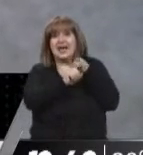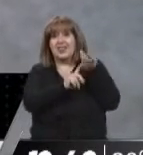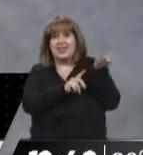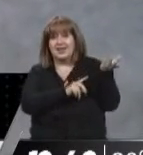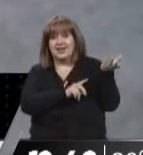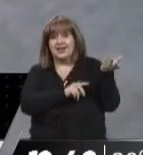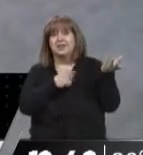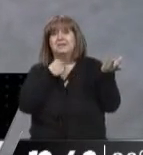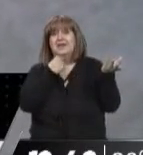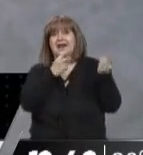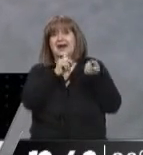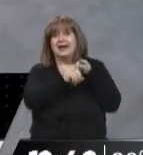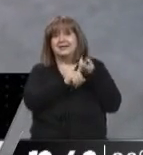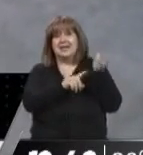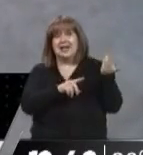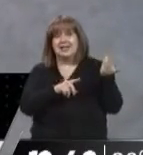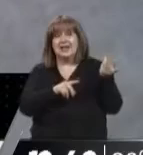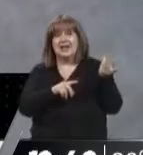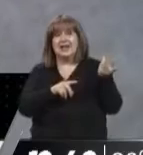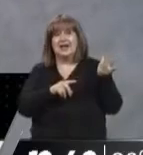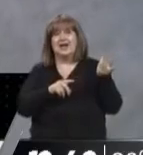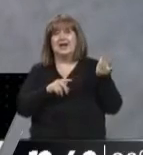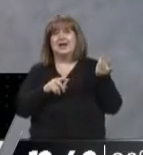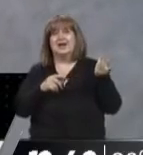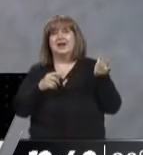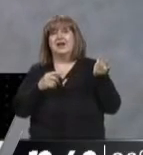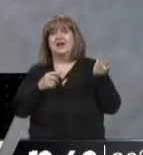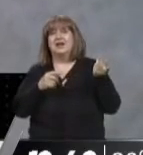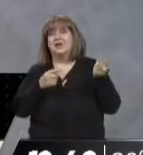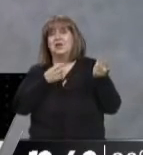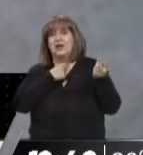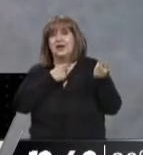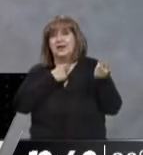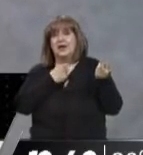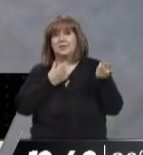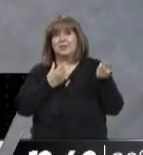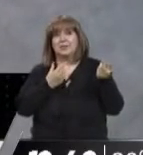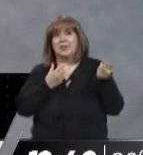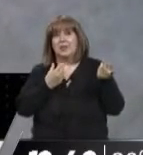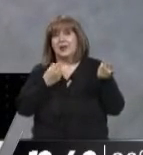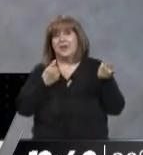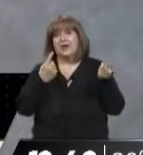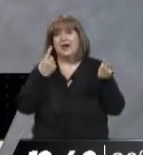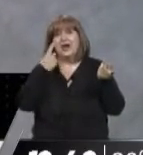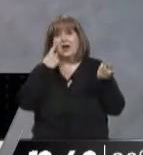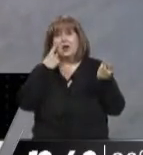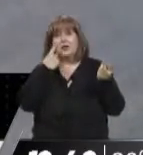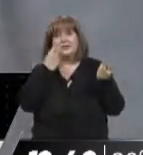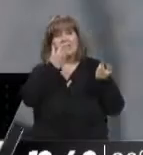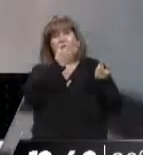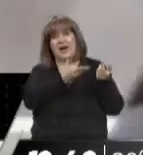Viviana estaba casada y no queríamos que en la familia, porque la conocemos muy